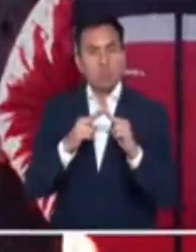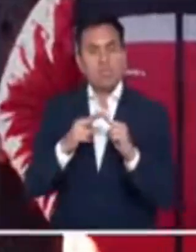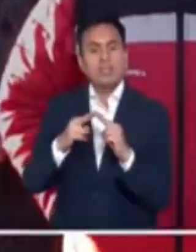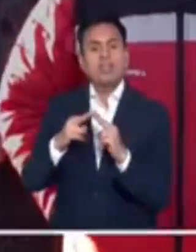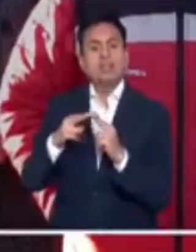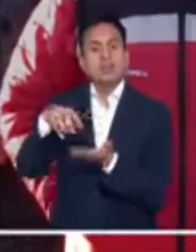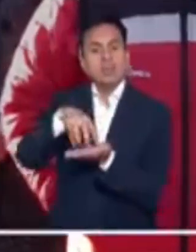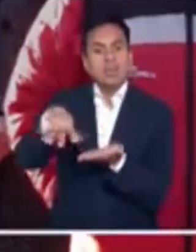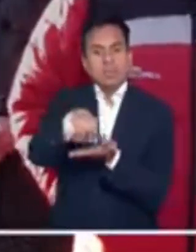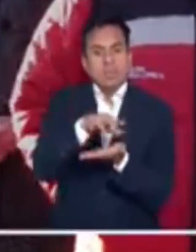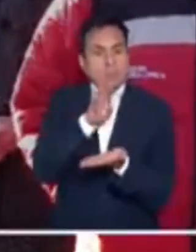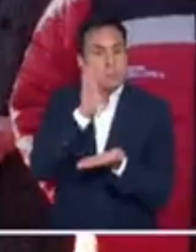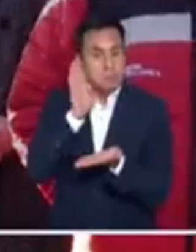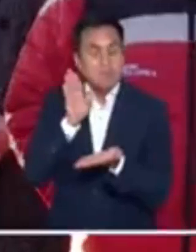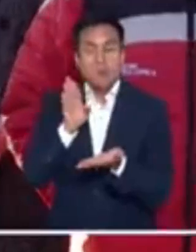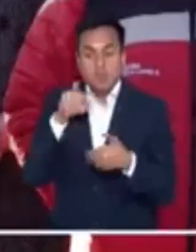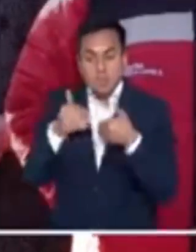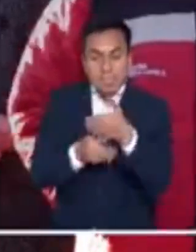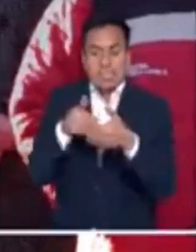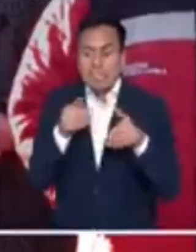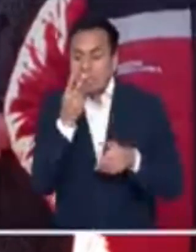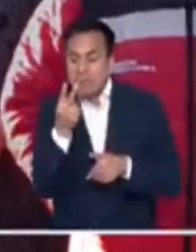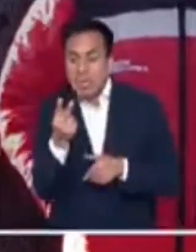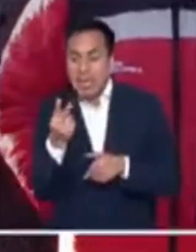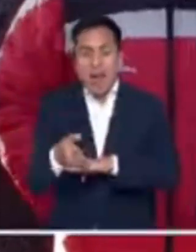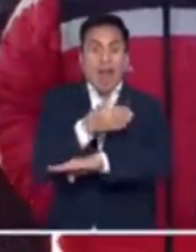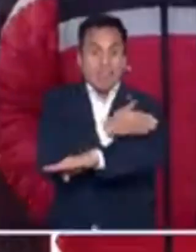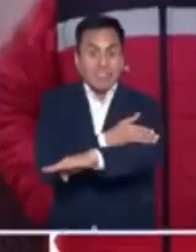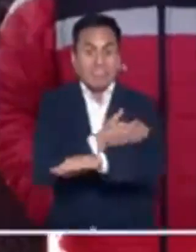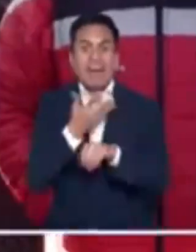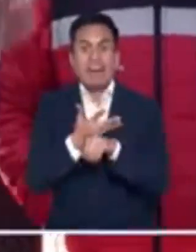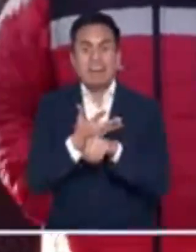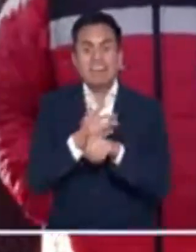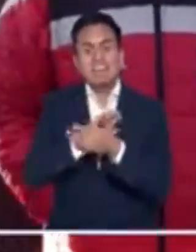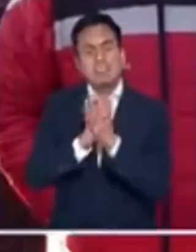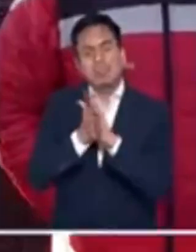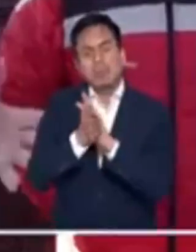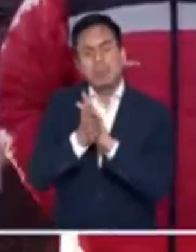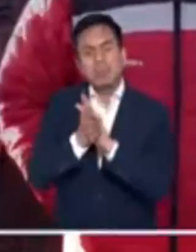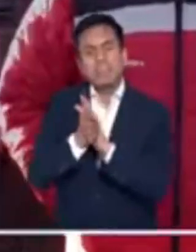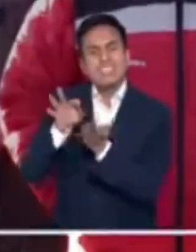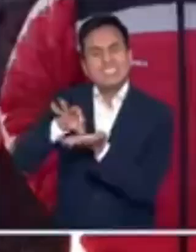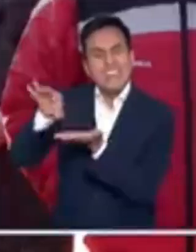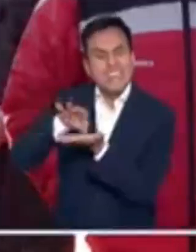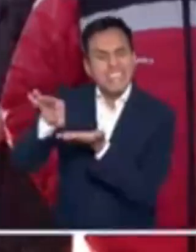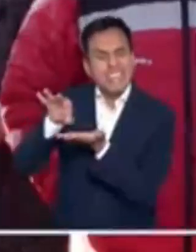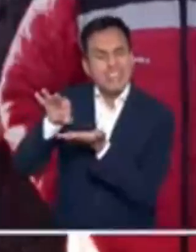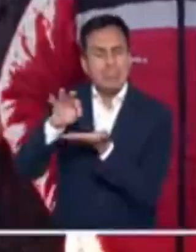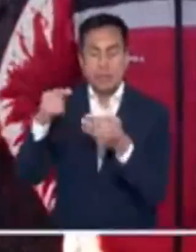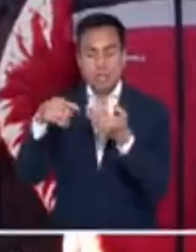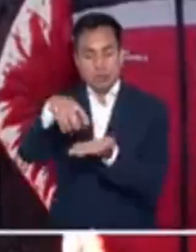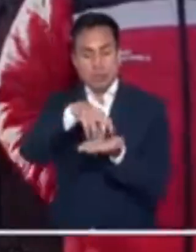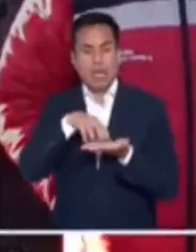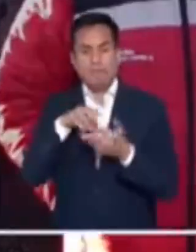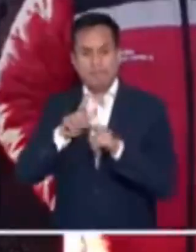que se está instalando ahí. Si uno sigue y ve poco antes el parque, todas las cerrillos, digamos, y todas las... En fin, es una ciudad